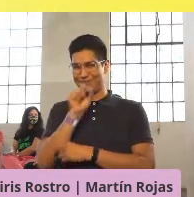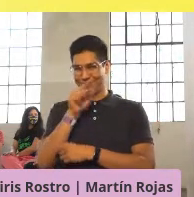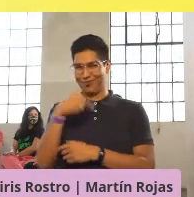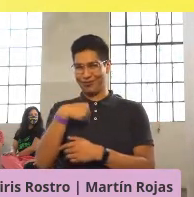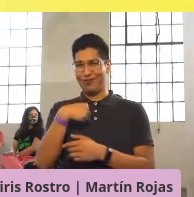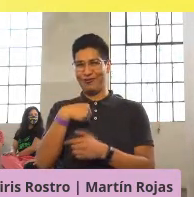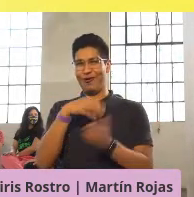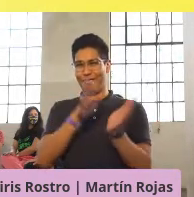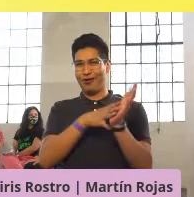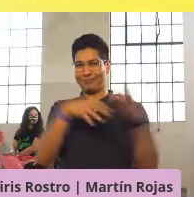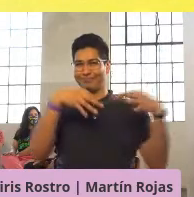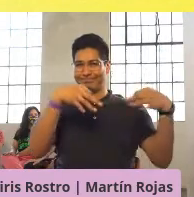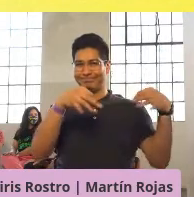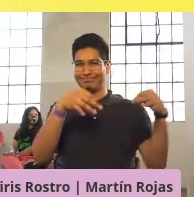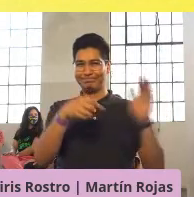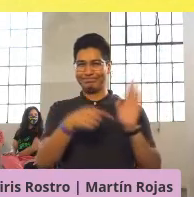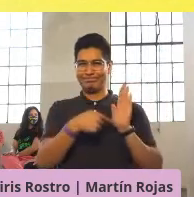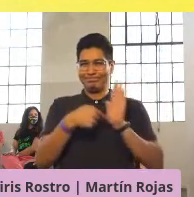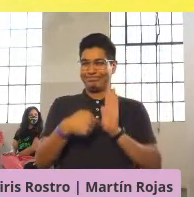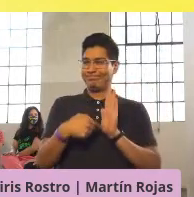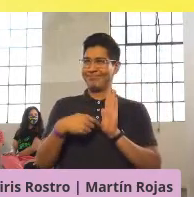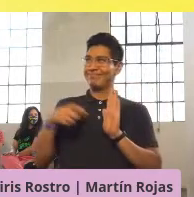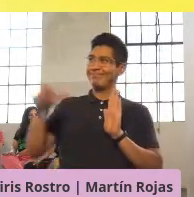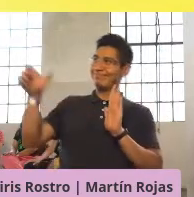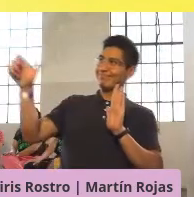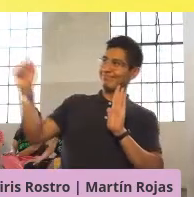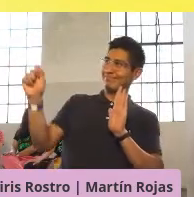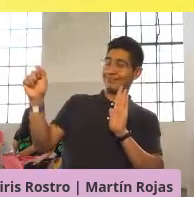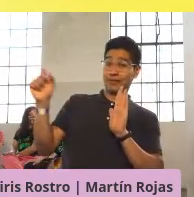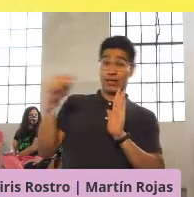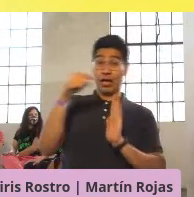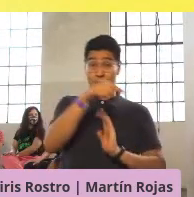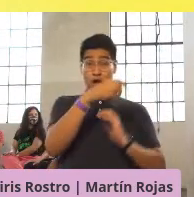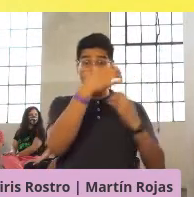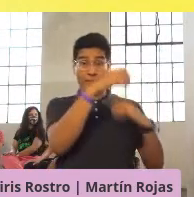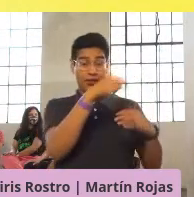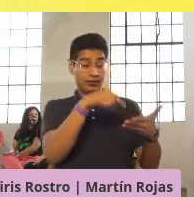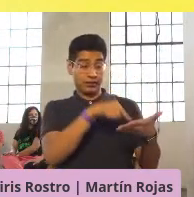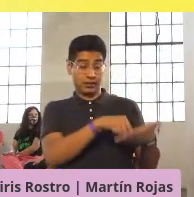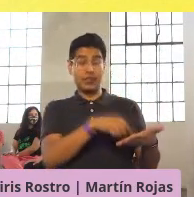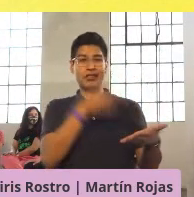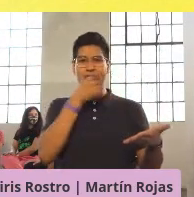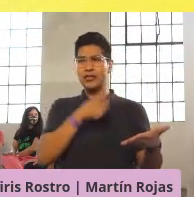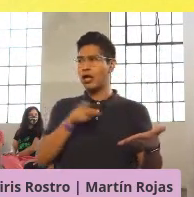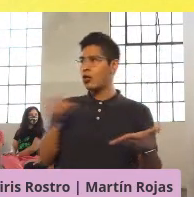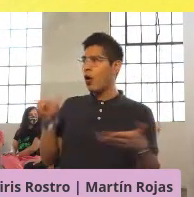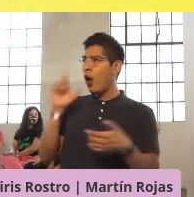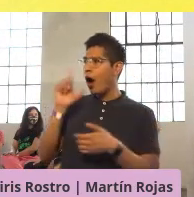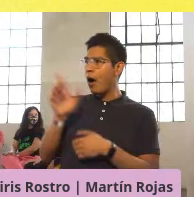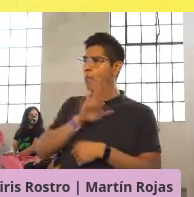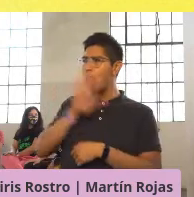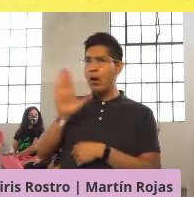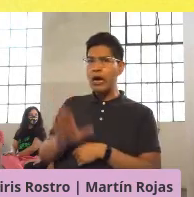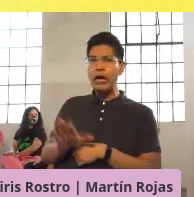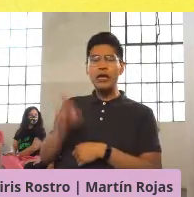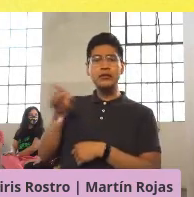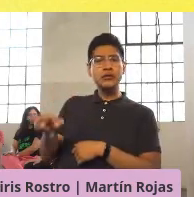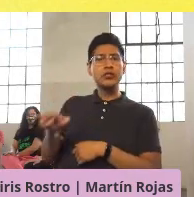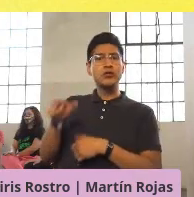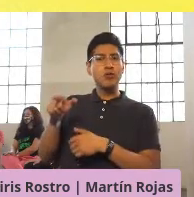con la hoja impresa. Y su último mensaje decía, ojalá te mueras vieja loca y te encuentren en una bolsa